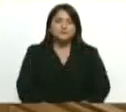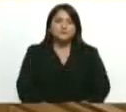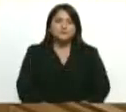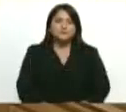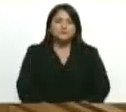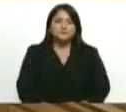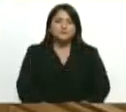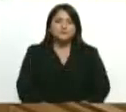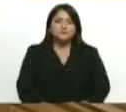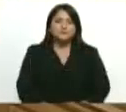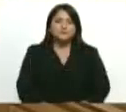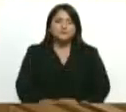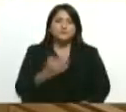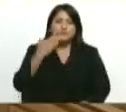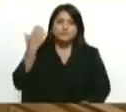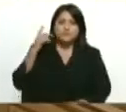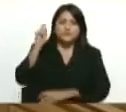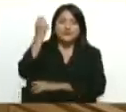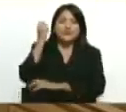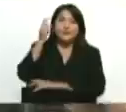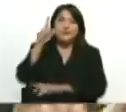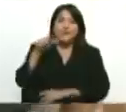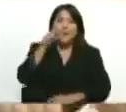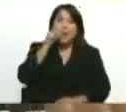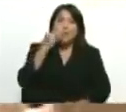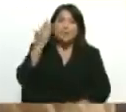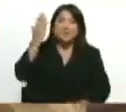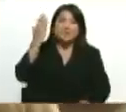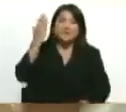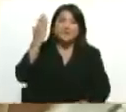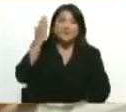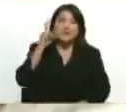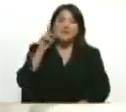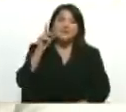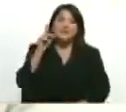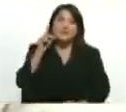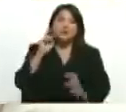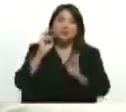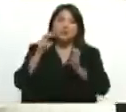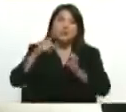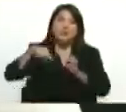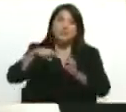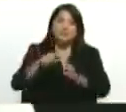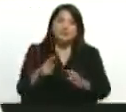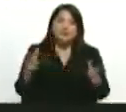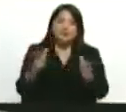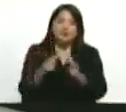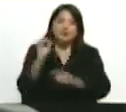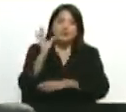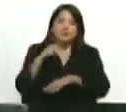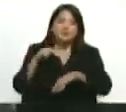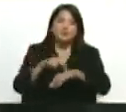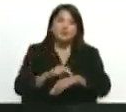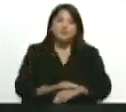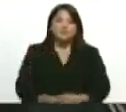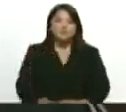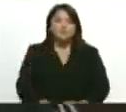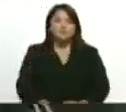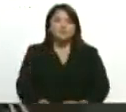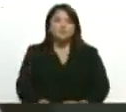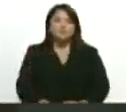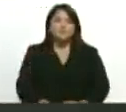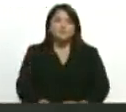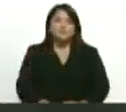Bien, era la intervención del diputado Rodolfo San respecto al segundo punto en el orden del día, donde el Parlamento